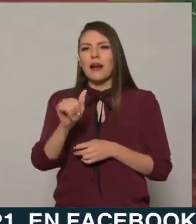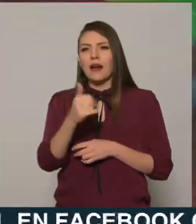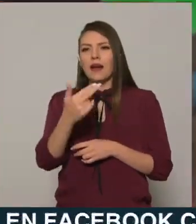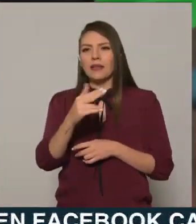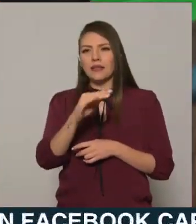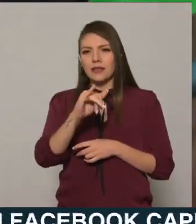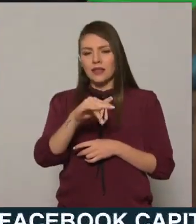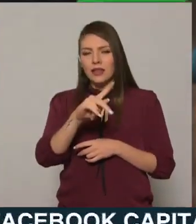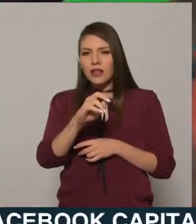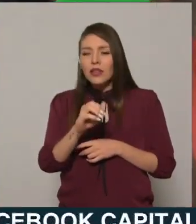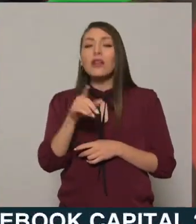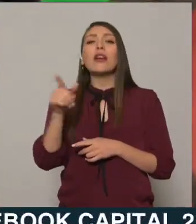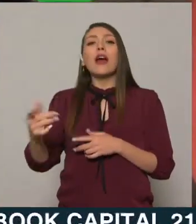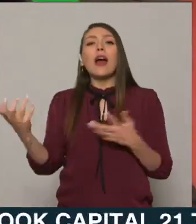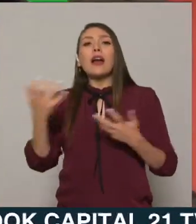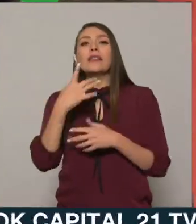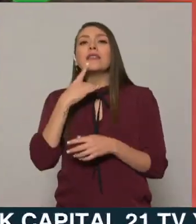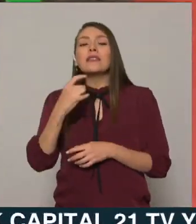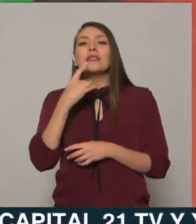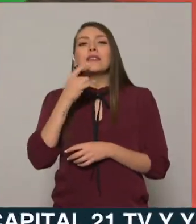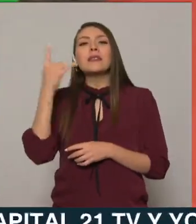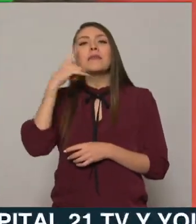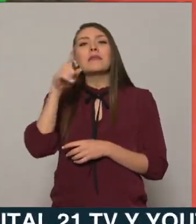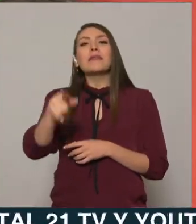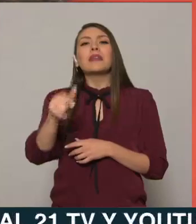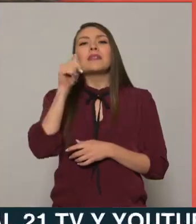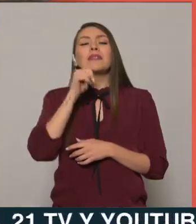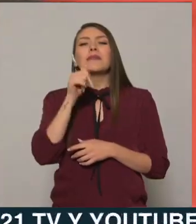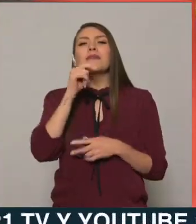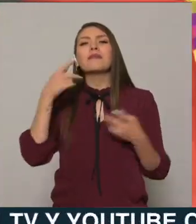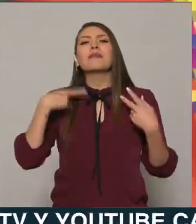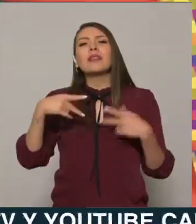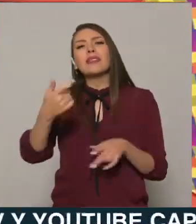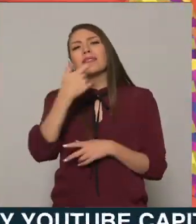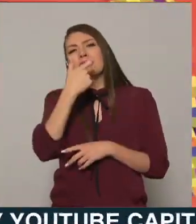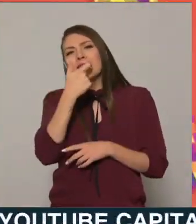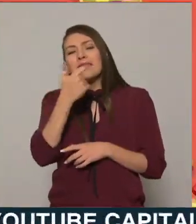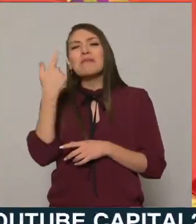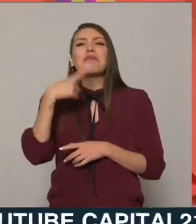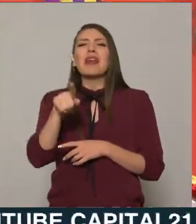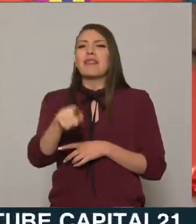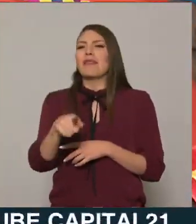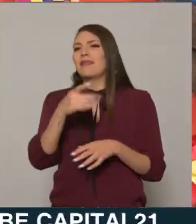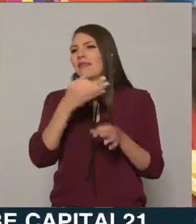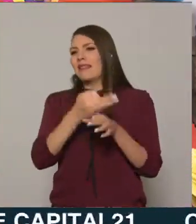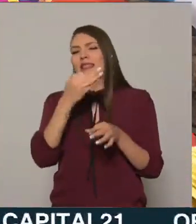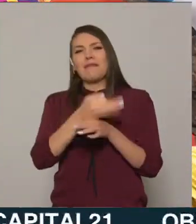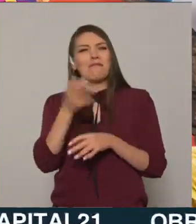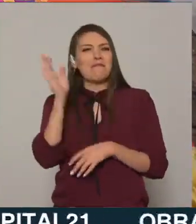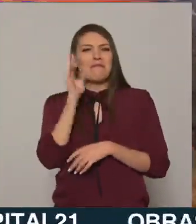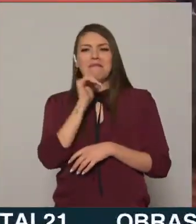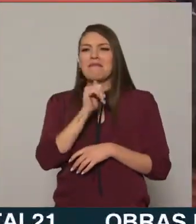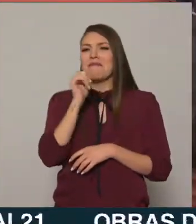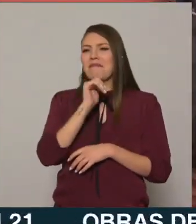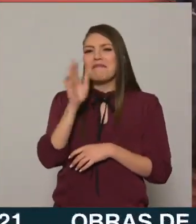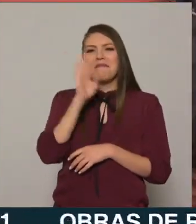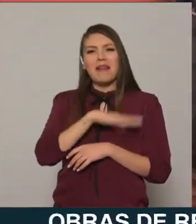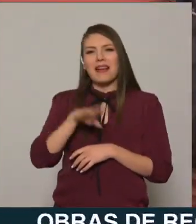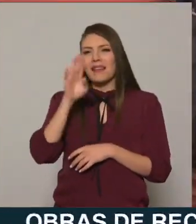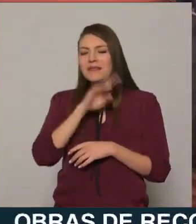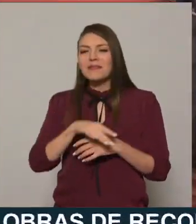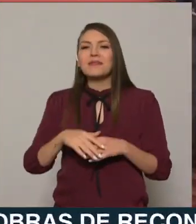porque la gente sonría, pero pues sus chistes son muy malos. Tenemos también a la perrita Fifi, que es esa, que está ahí,